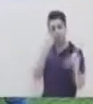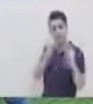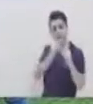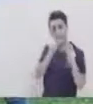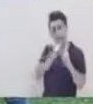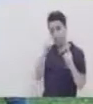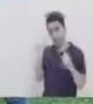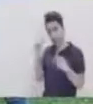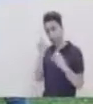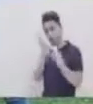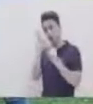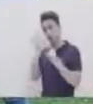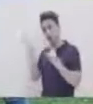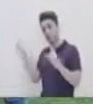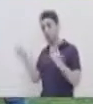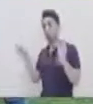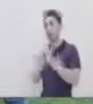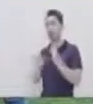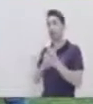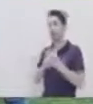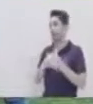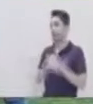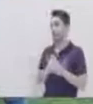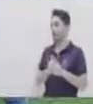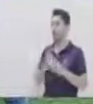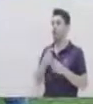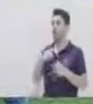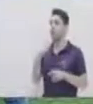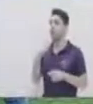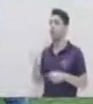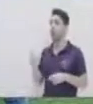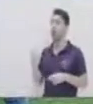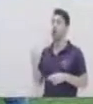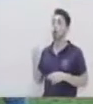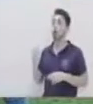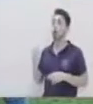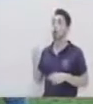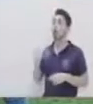coincidan las palabras dentro de la oración. Por ejemplo, si yo te digo